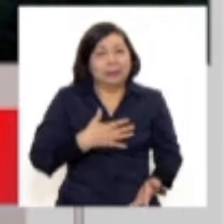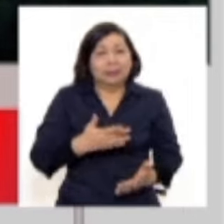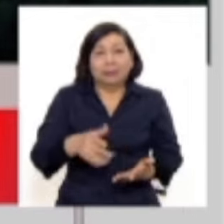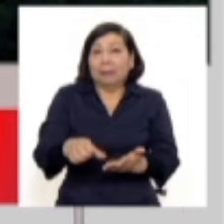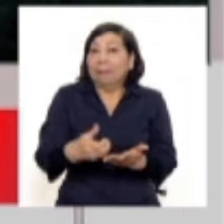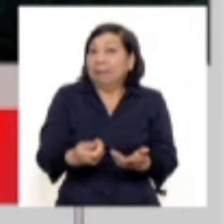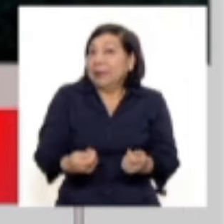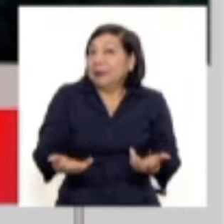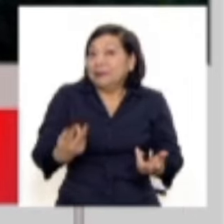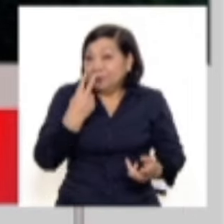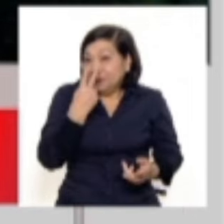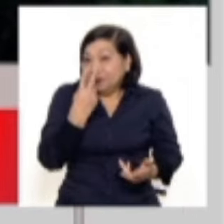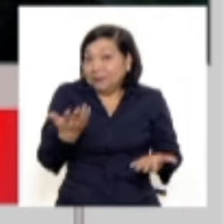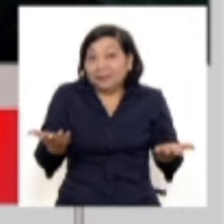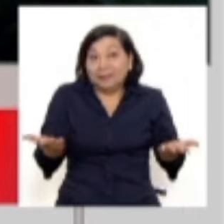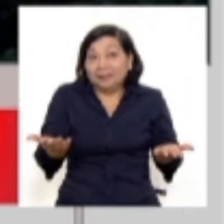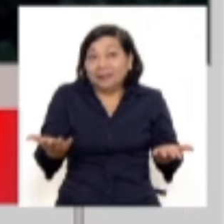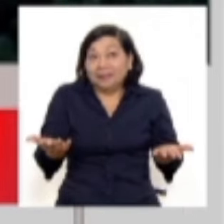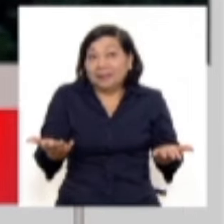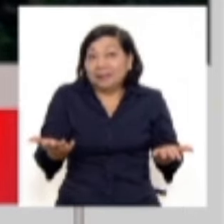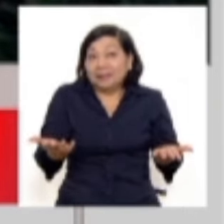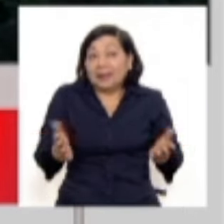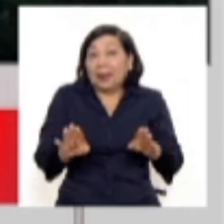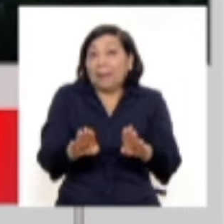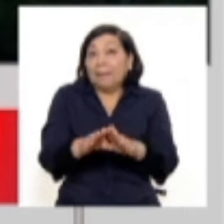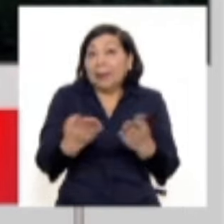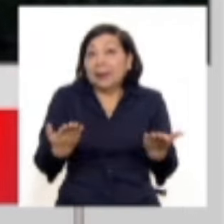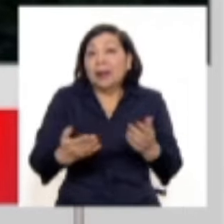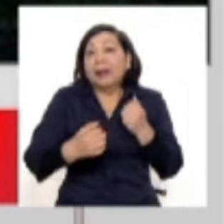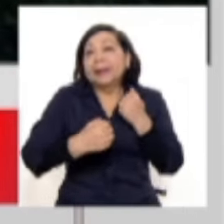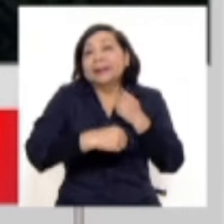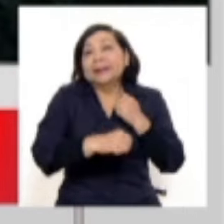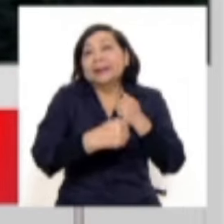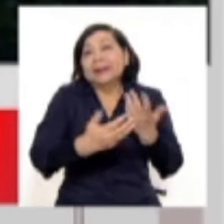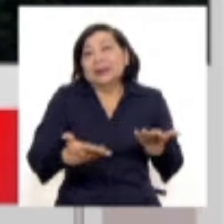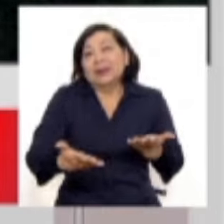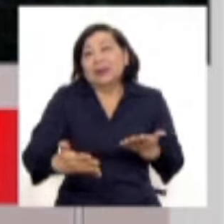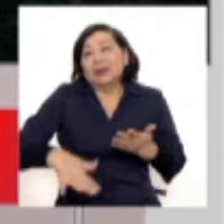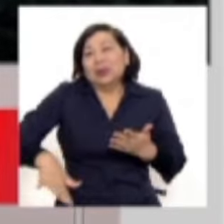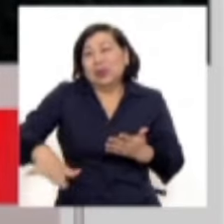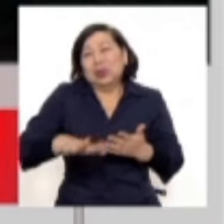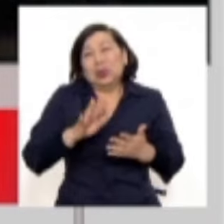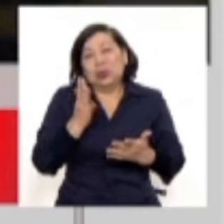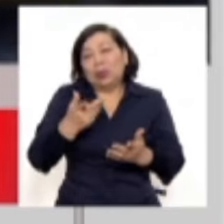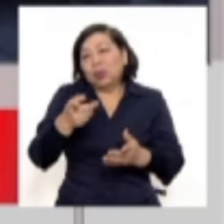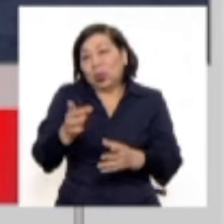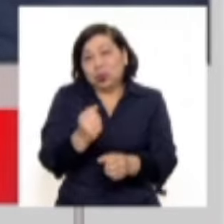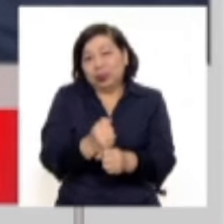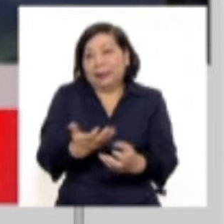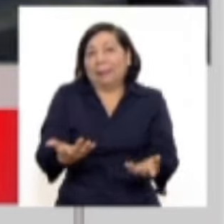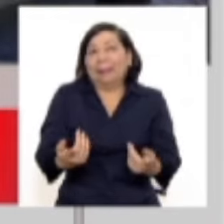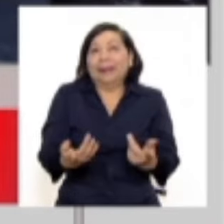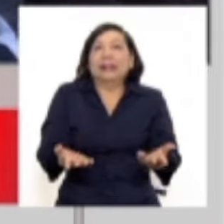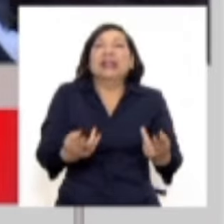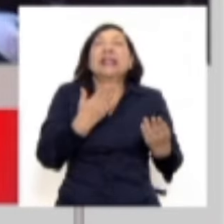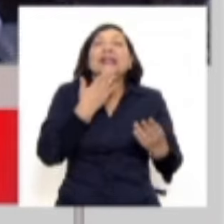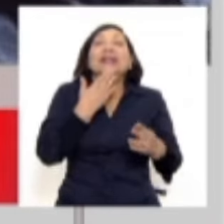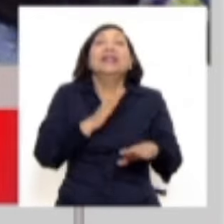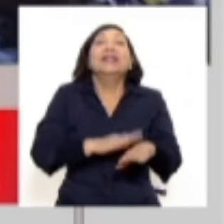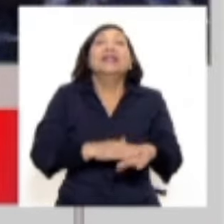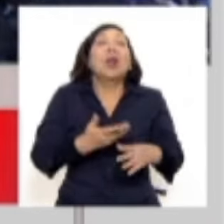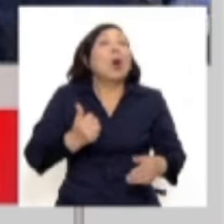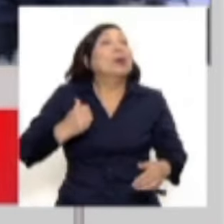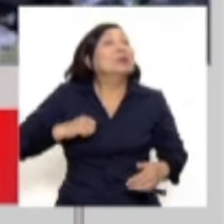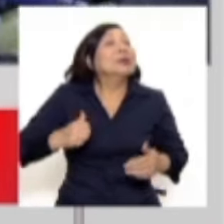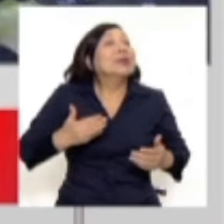ese puesto, ¿no? Ahí estamos viendo un puesto que todavía no abre y está limpiando claramente su área de trabajo. Ahora va a ser responsabilidad en todo caso